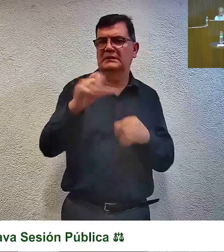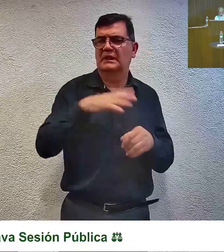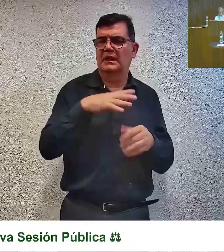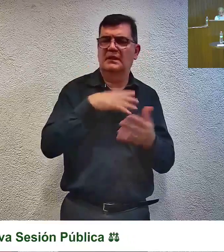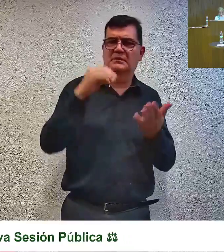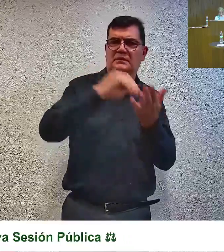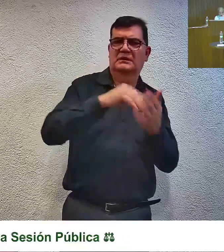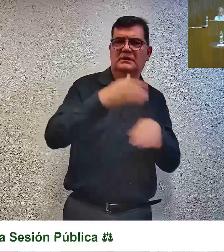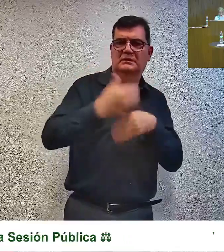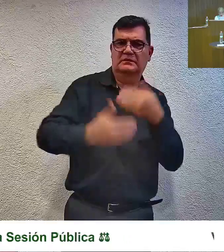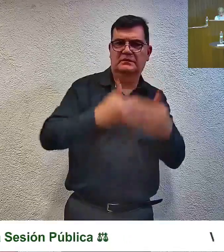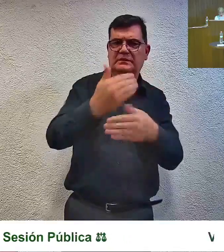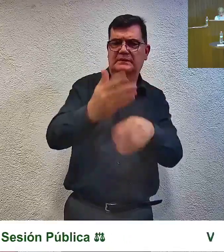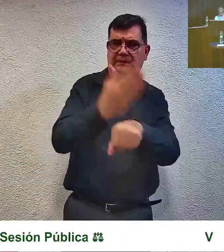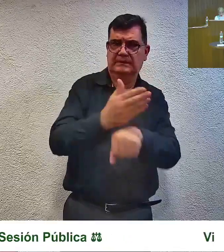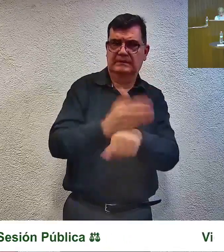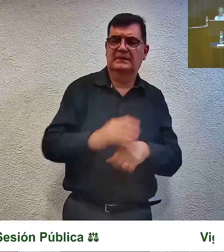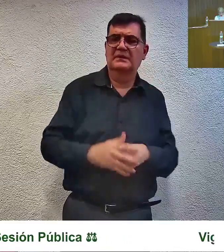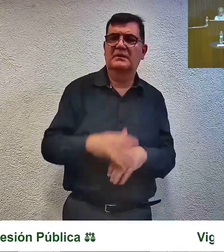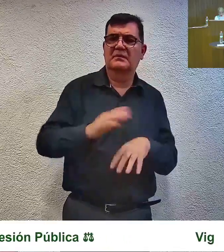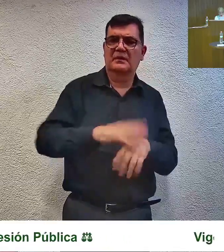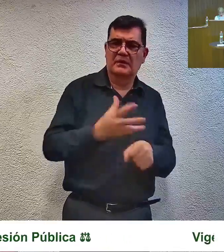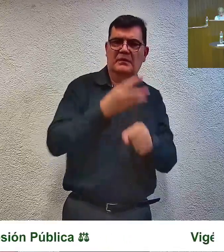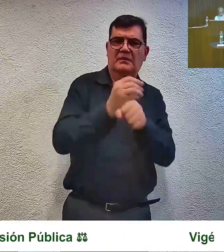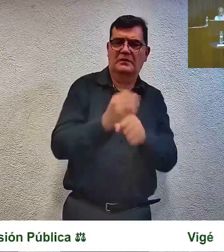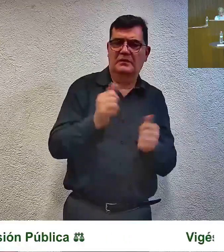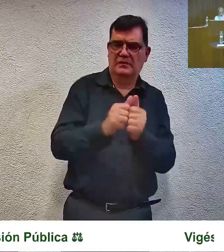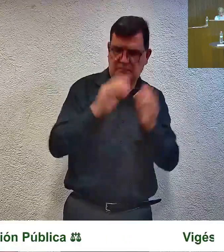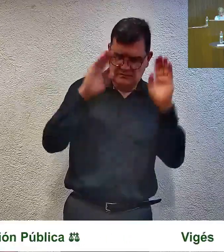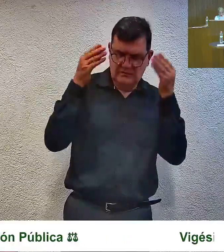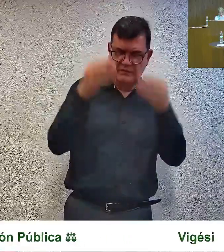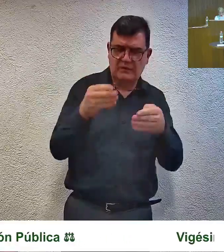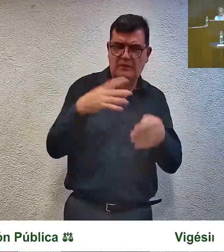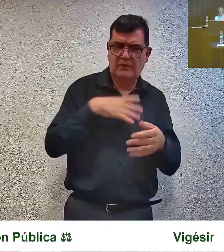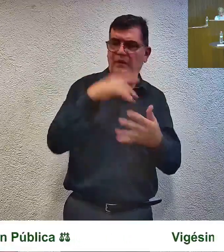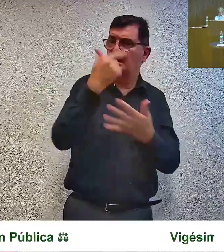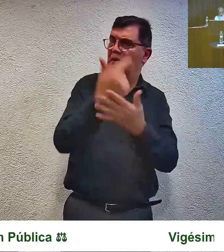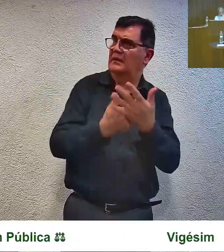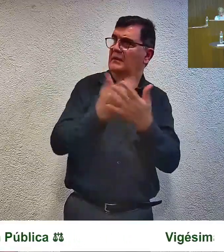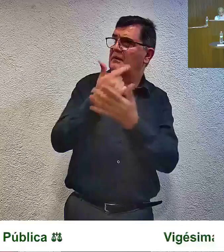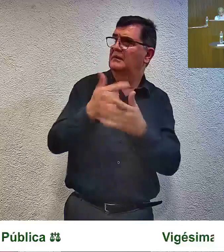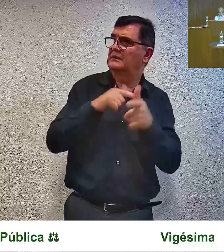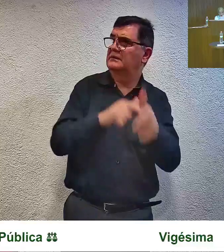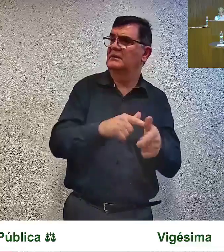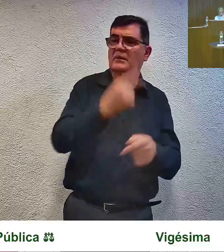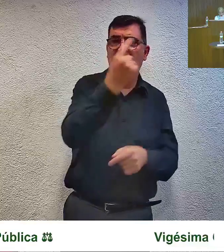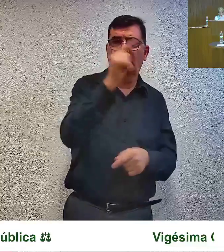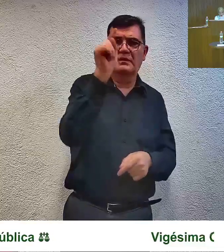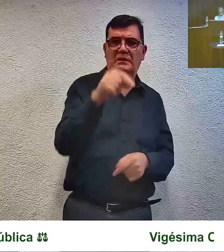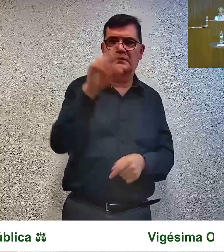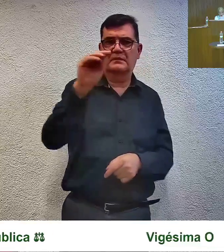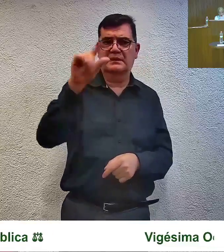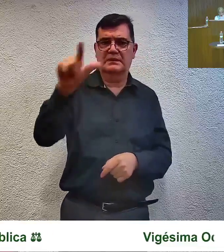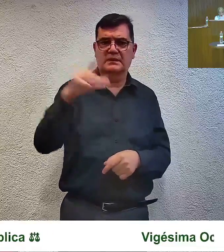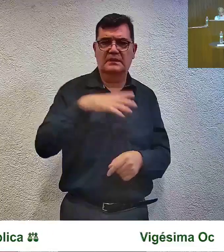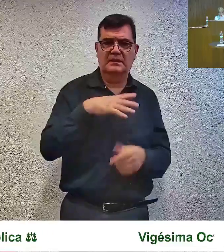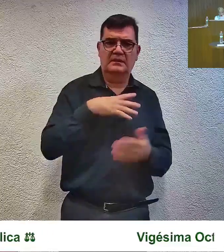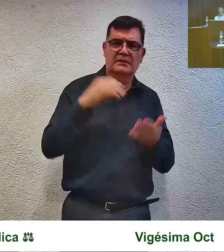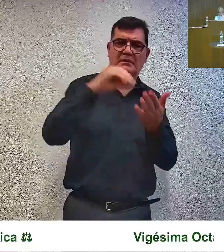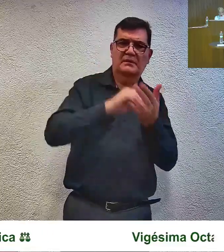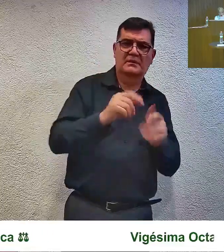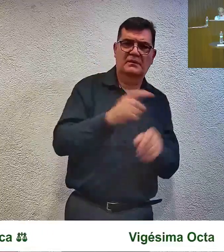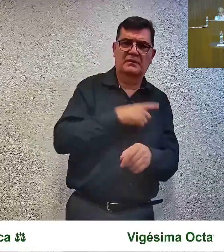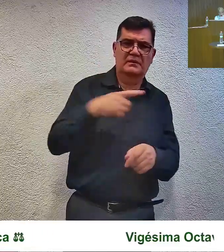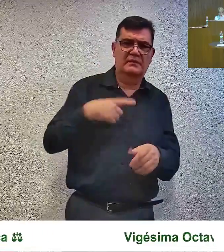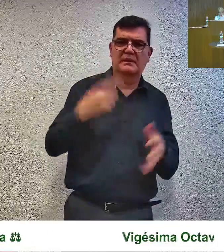en procedimientos sancionadores. Reencauzamiento. Siguiendo la jurisprudencia 1/97, el error en la vía no